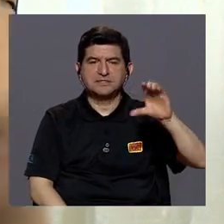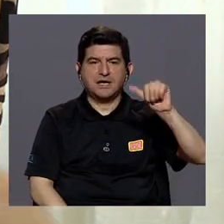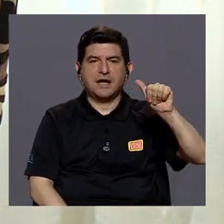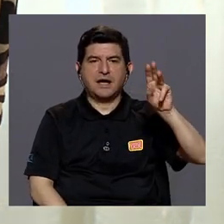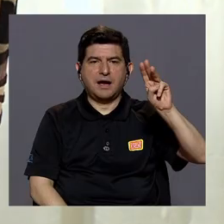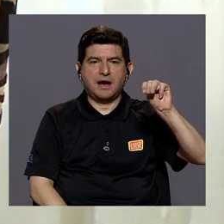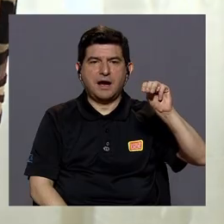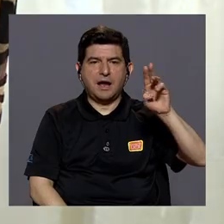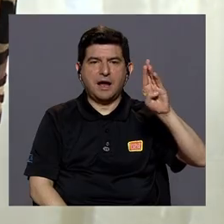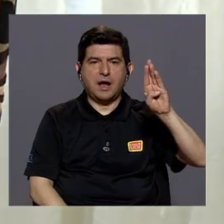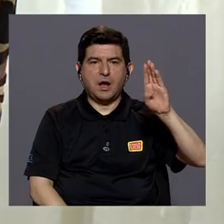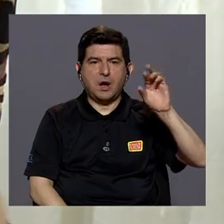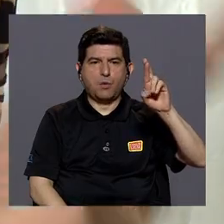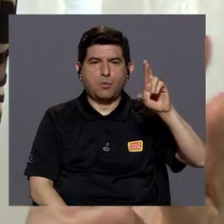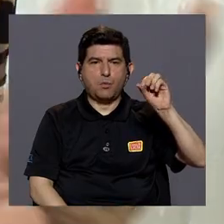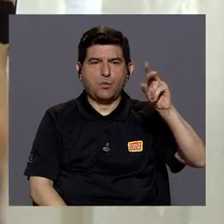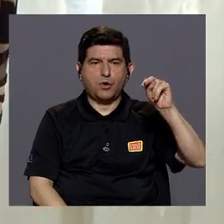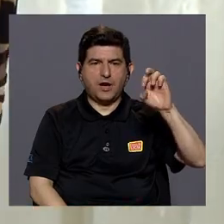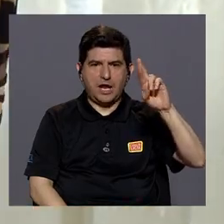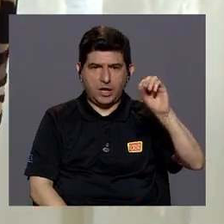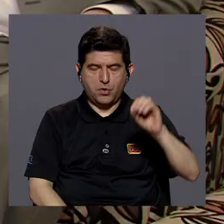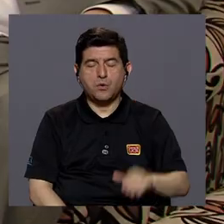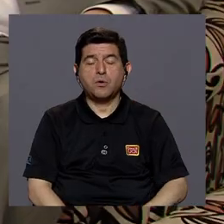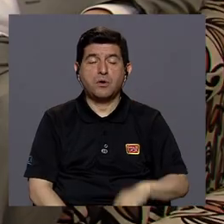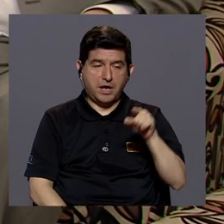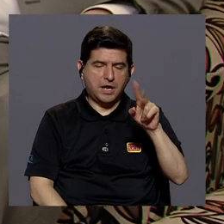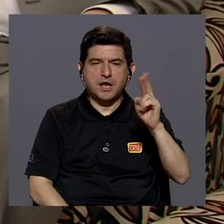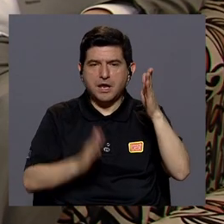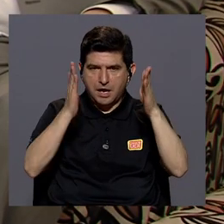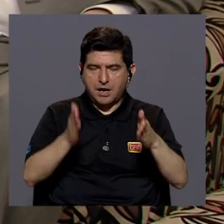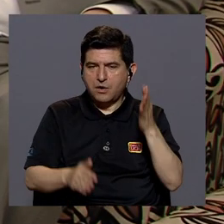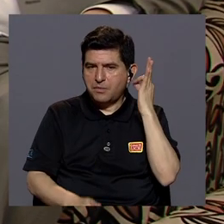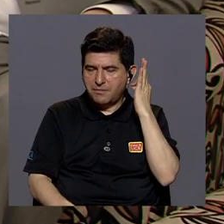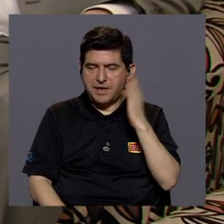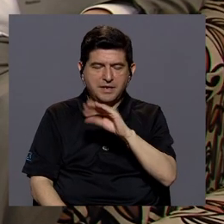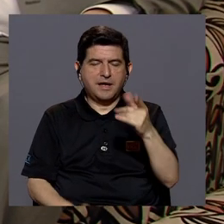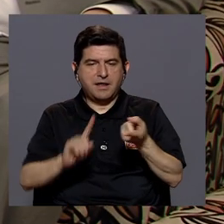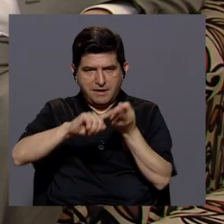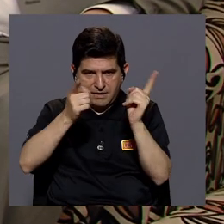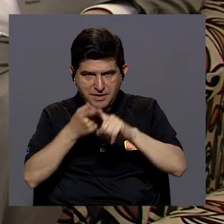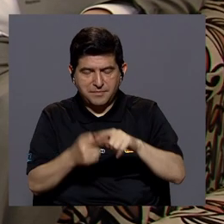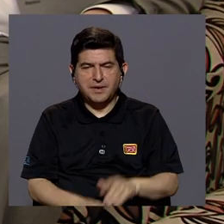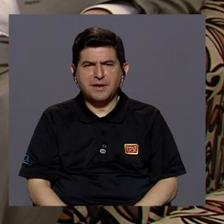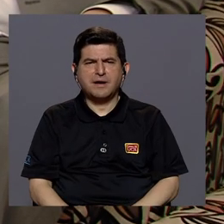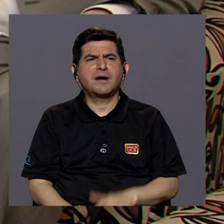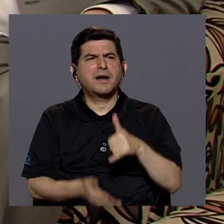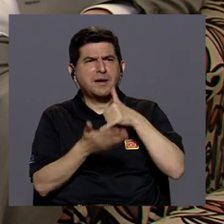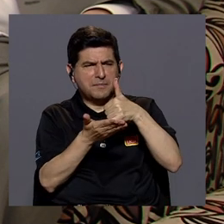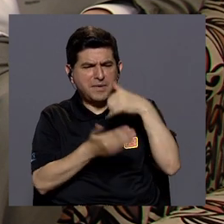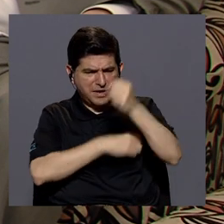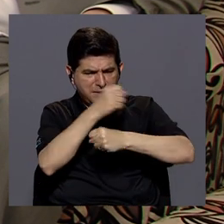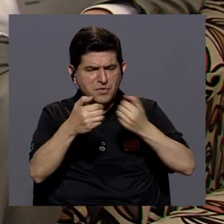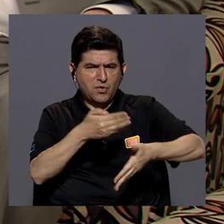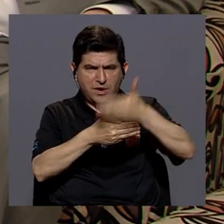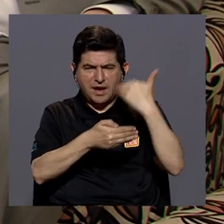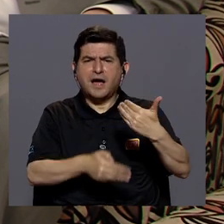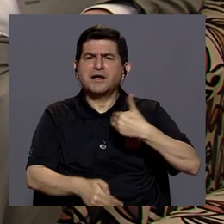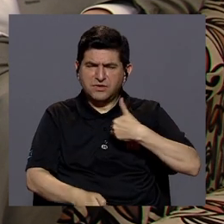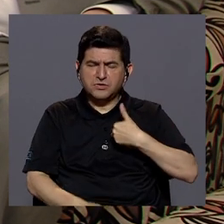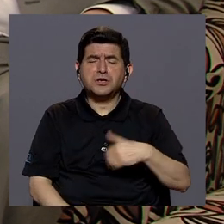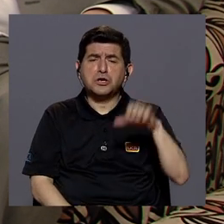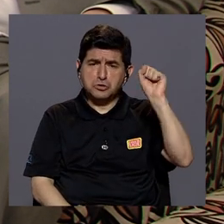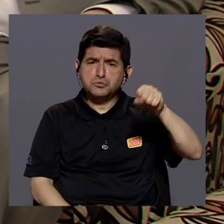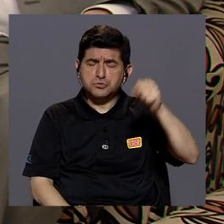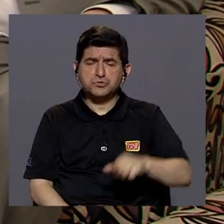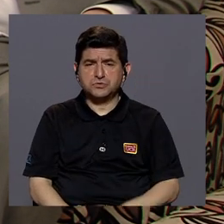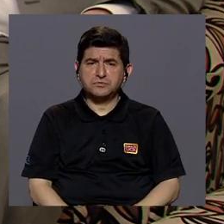que fue compañera mía y sí. Amiga mía. Sí, pero premiada que, el año pasado creo que recibió un premio. Recibió un premio por